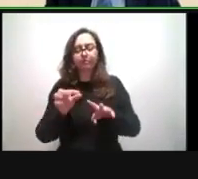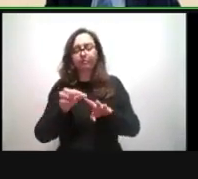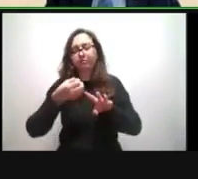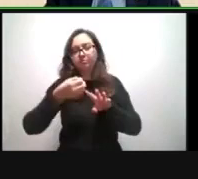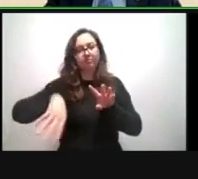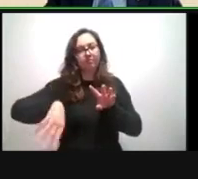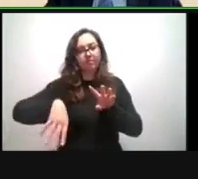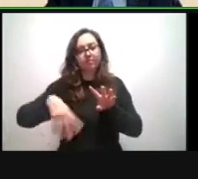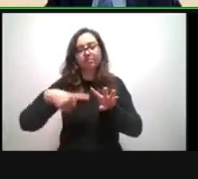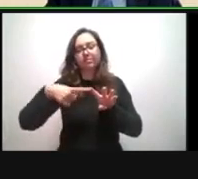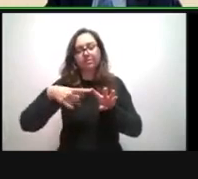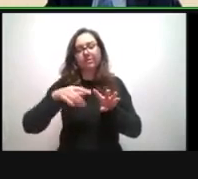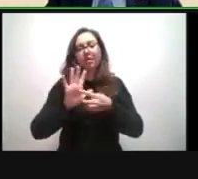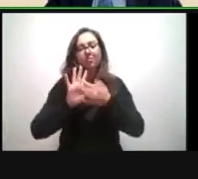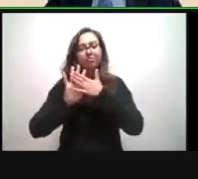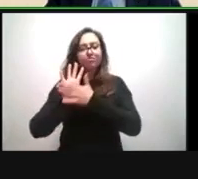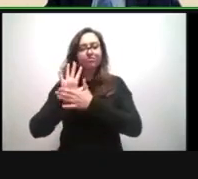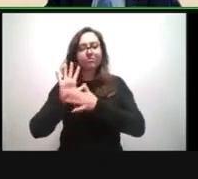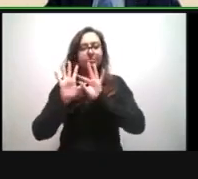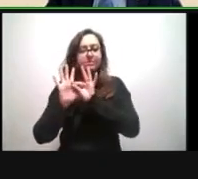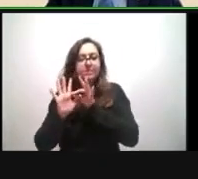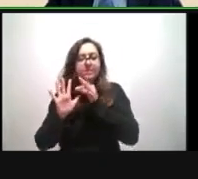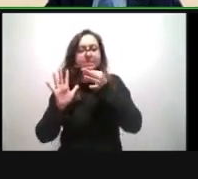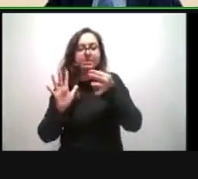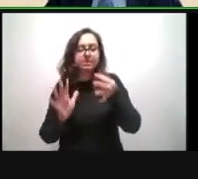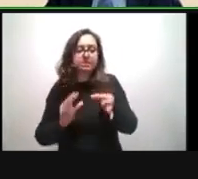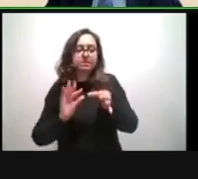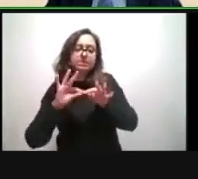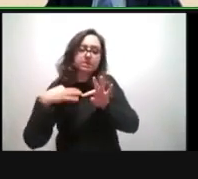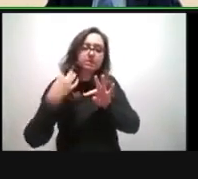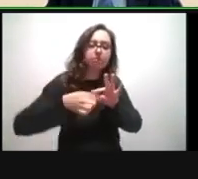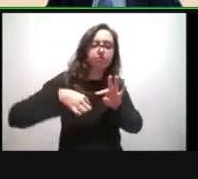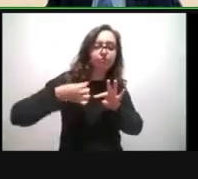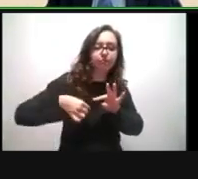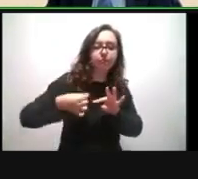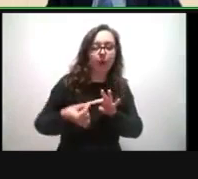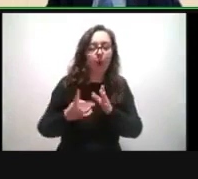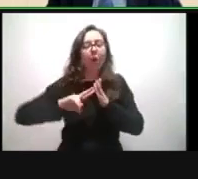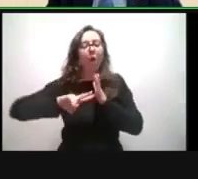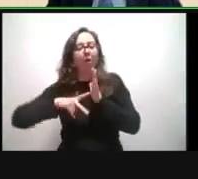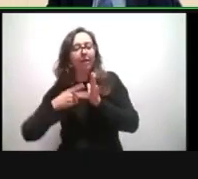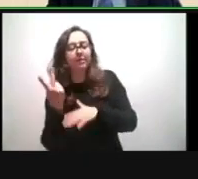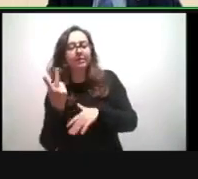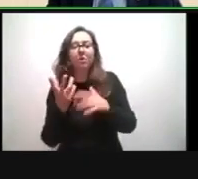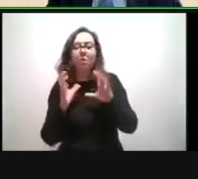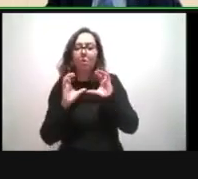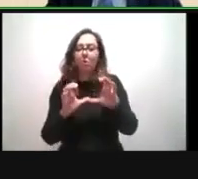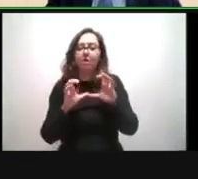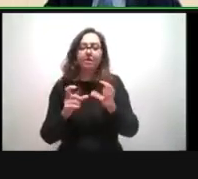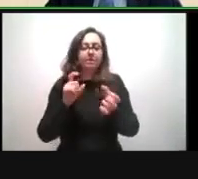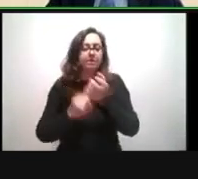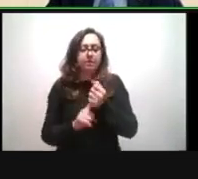mano para hacer la reconstrucción. Cuidar que todos los elementos, músculos, huesos, tendones, nervios estén en su sitio